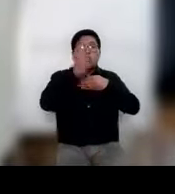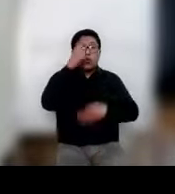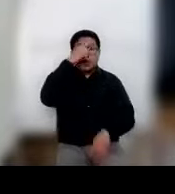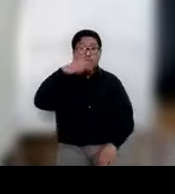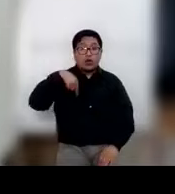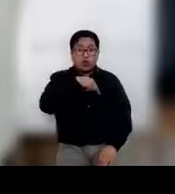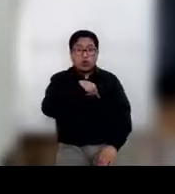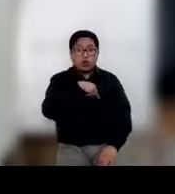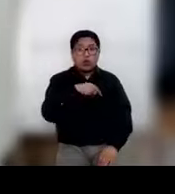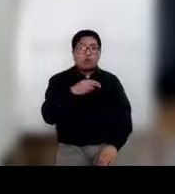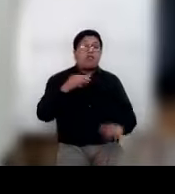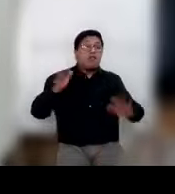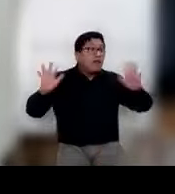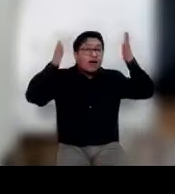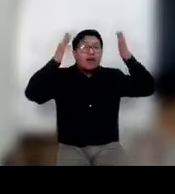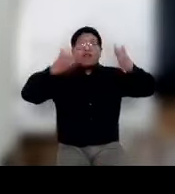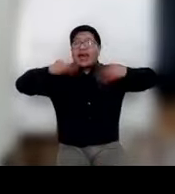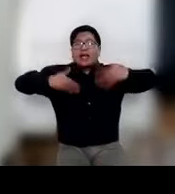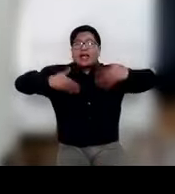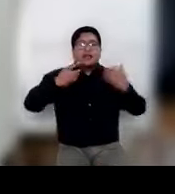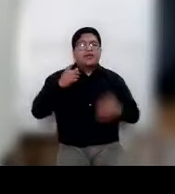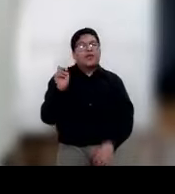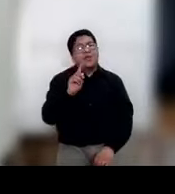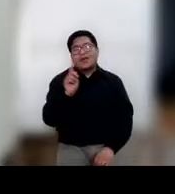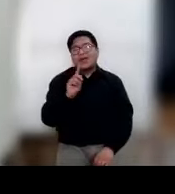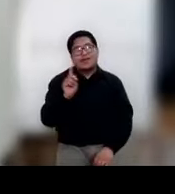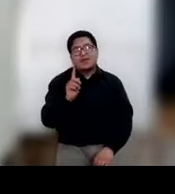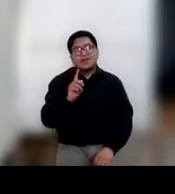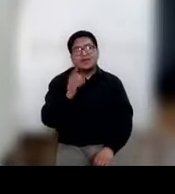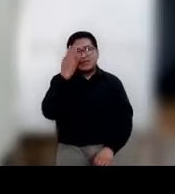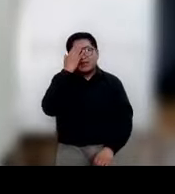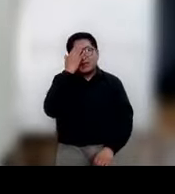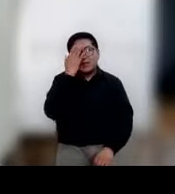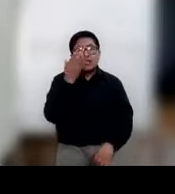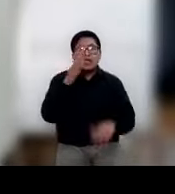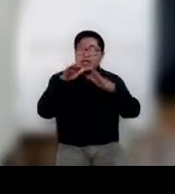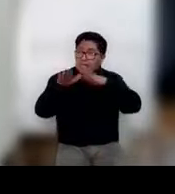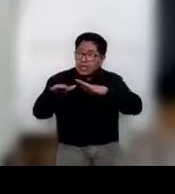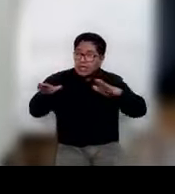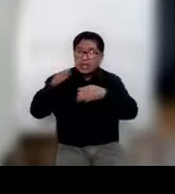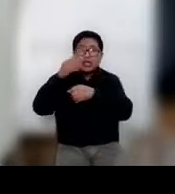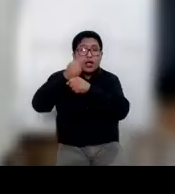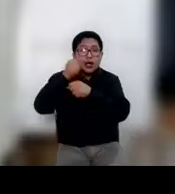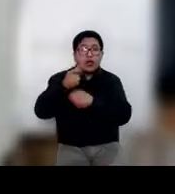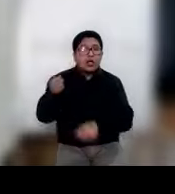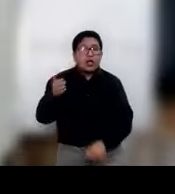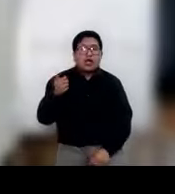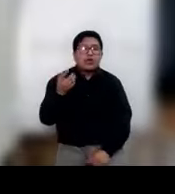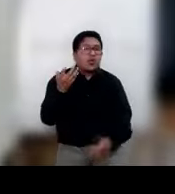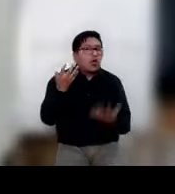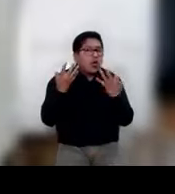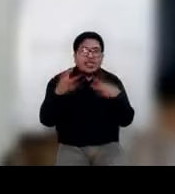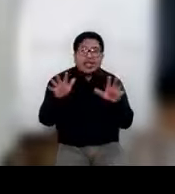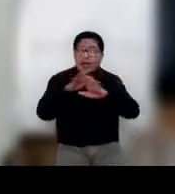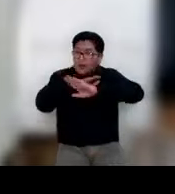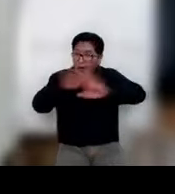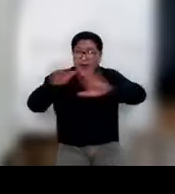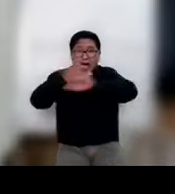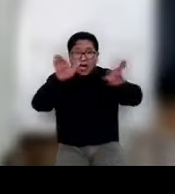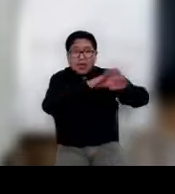no es ningún festejo porque definitivamente en definitiva a los niños no quieren que se radique lo que quieren es que se les